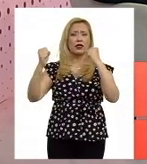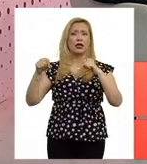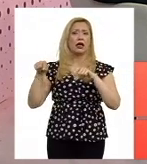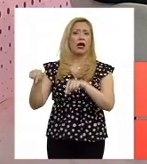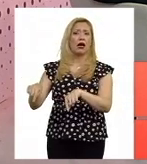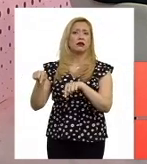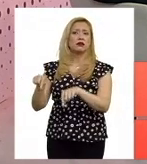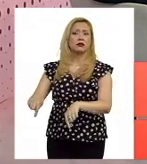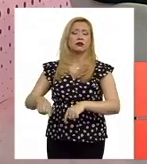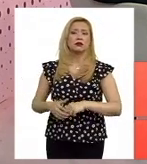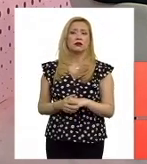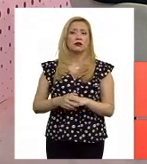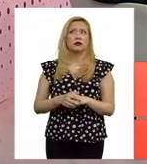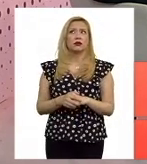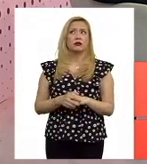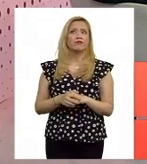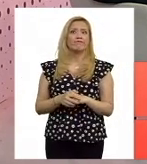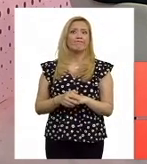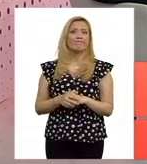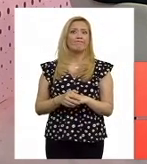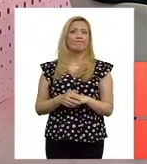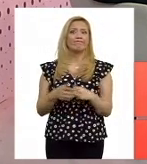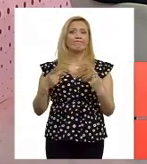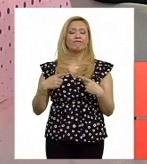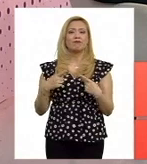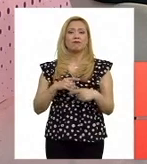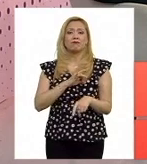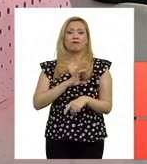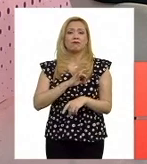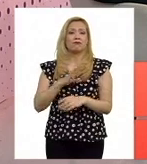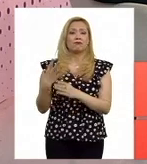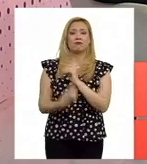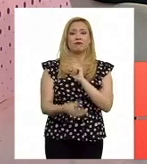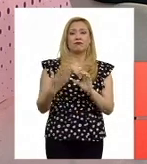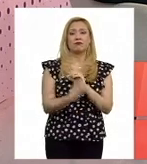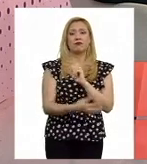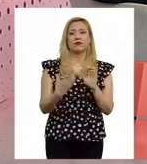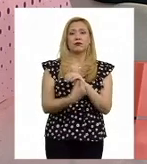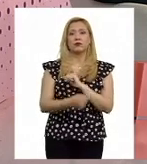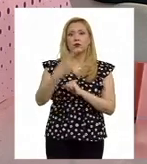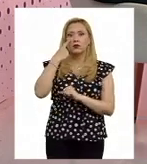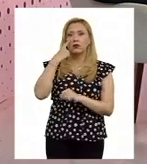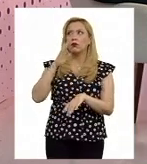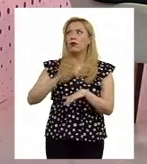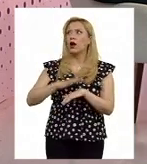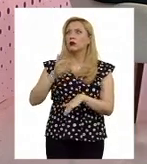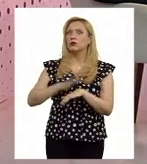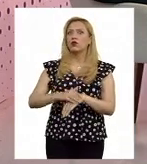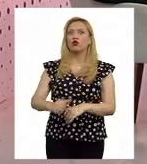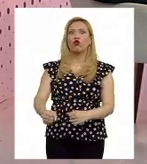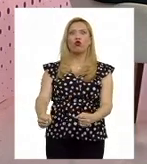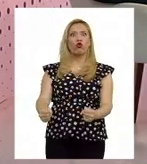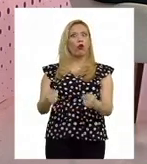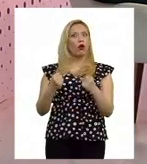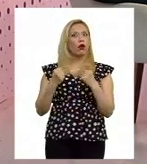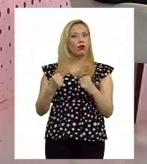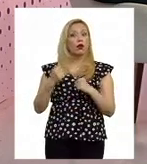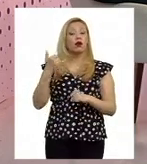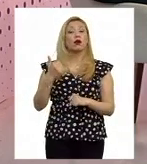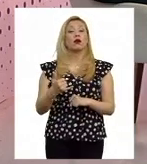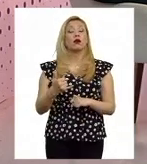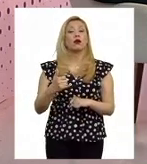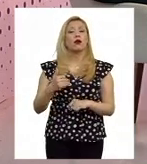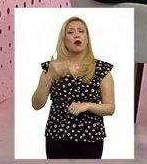incrementado la dinámica de los huracanes, que además cada vez son no solo con más fuerza, sino son